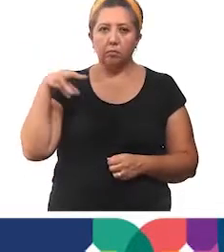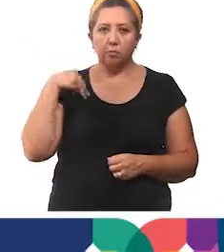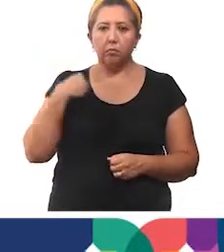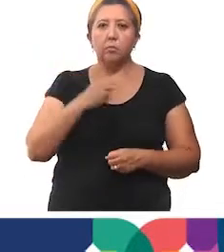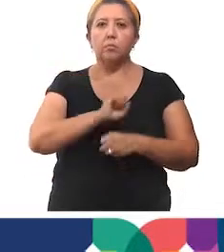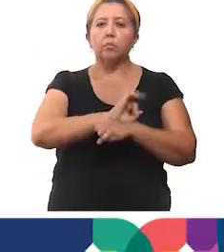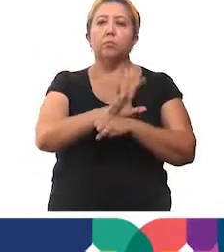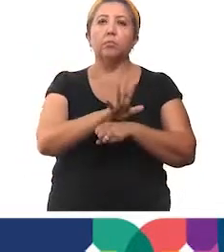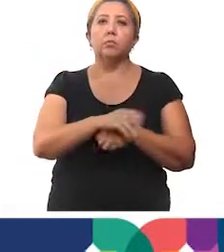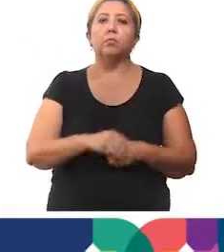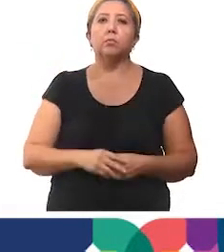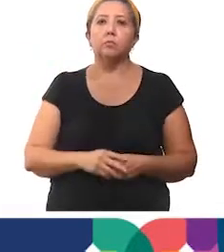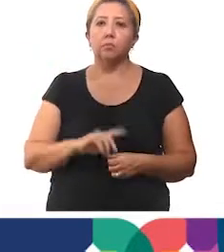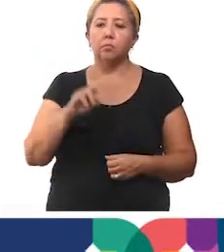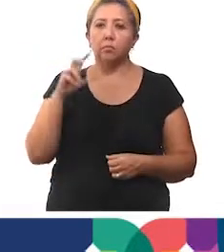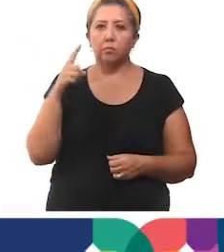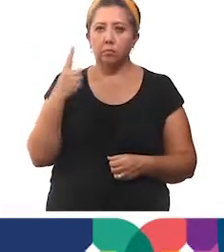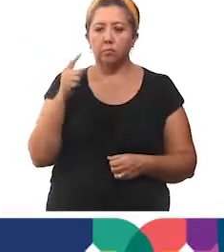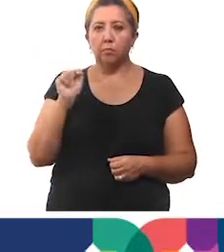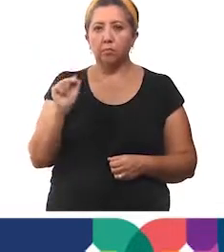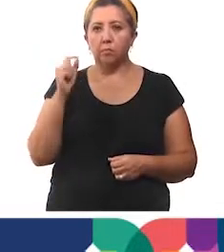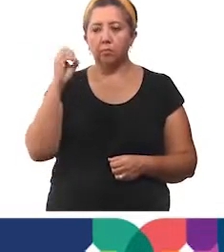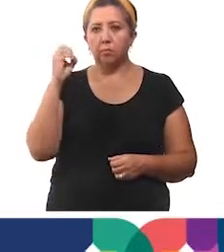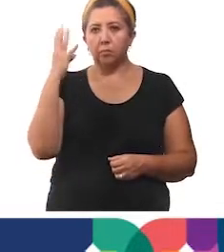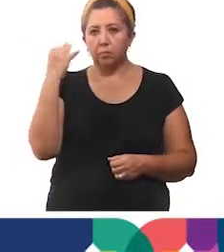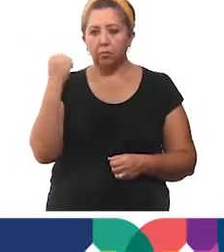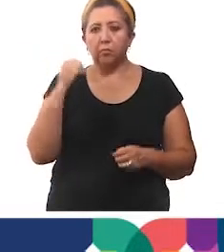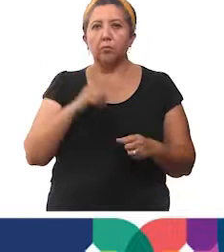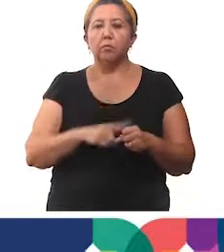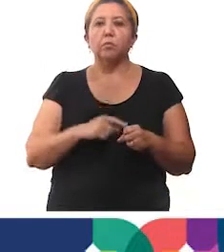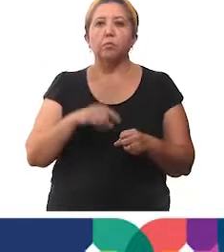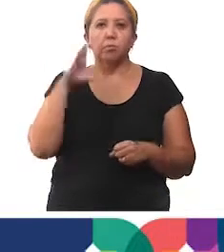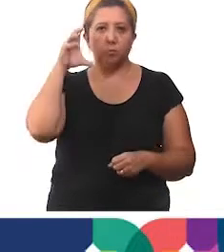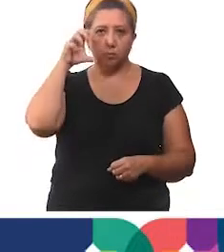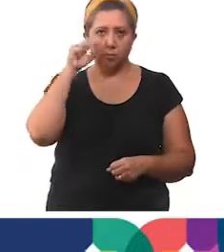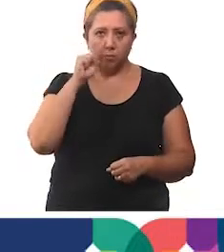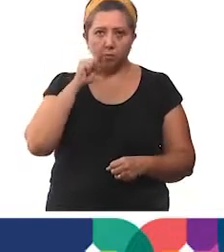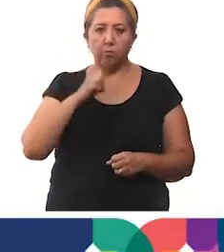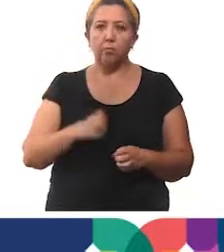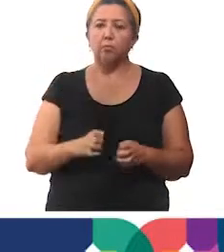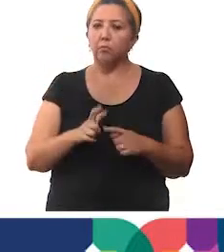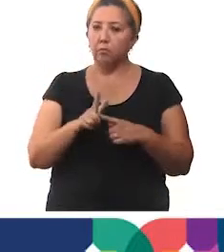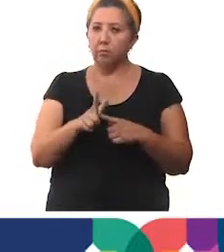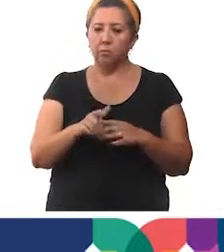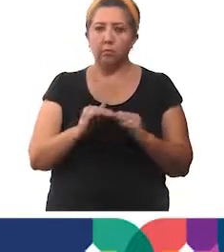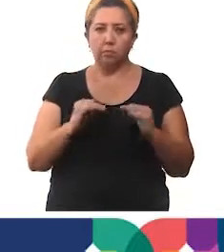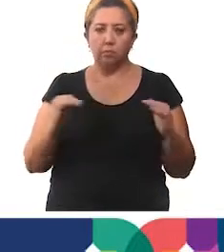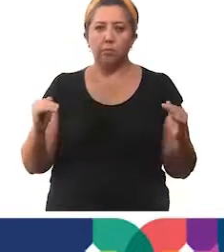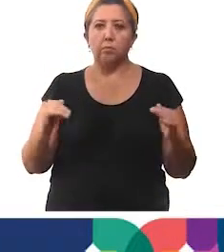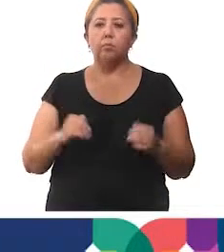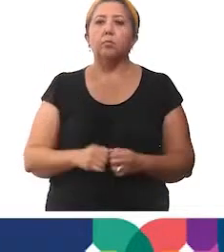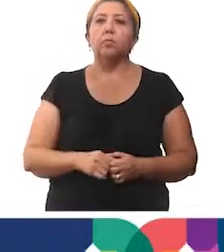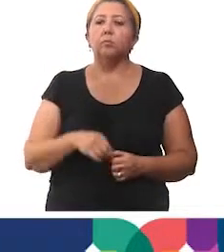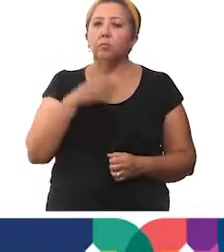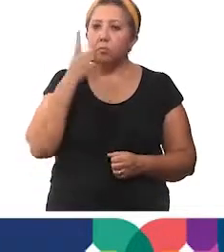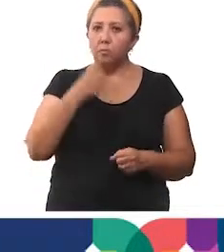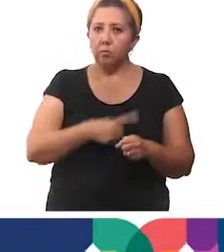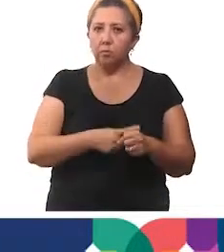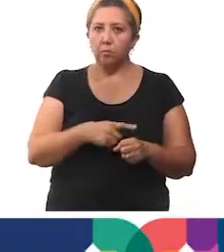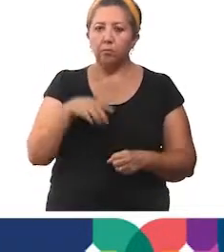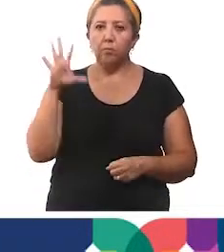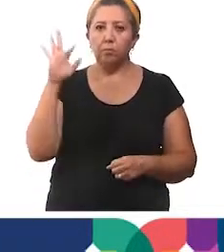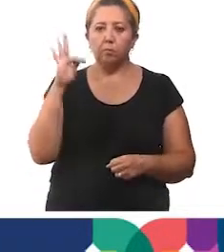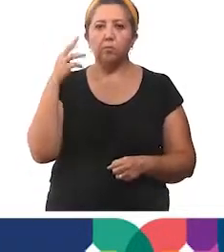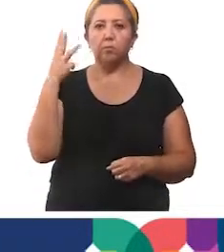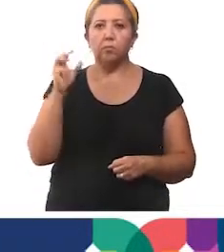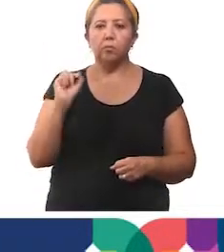de contagiosidad del coronavirus es de 1.09, está en color naranja y estable. La positividad de los